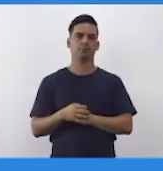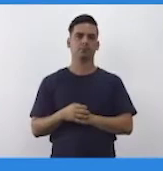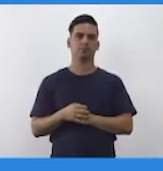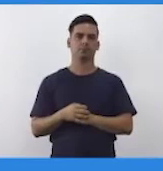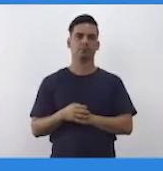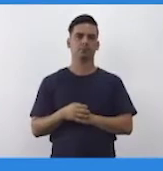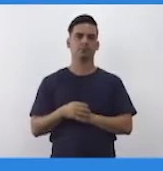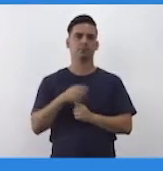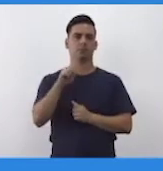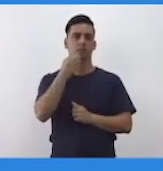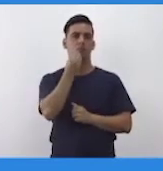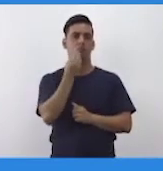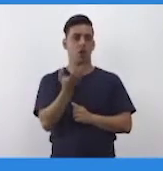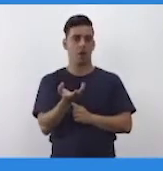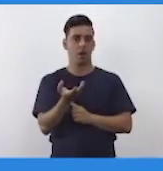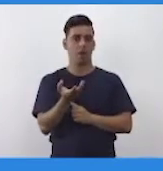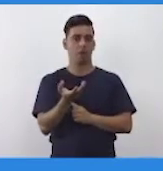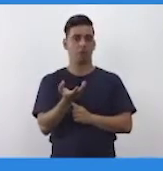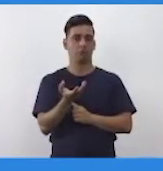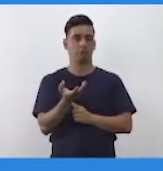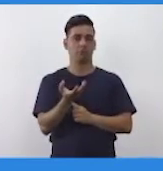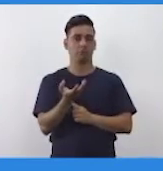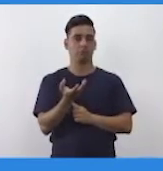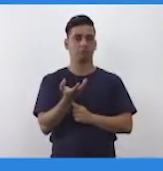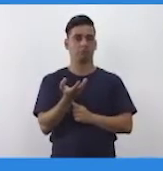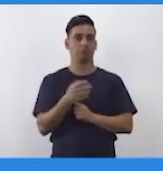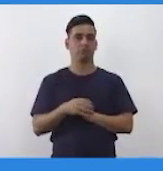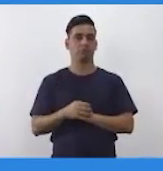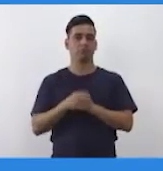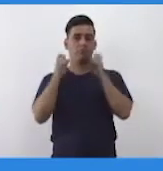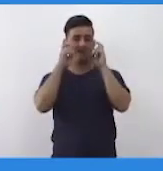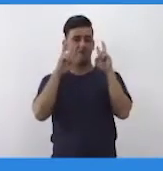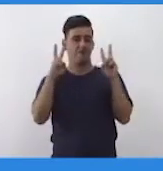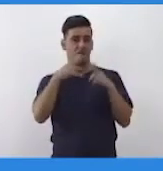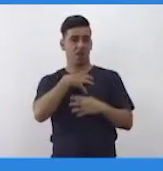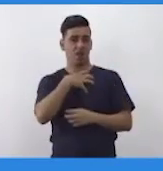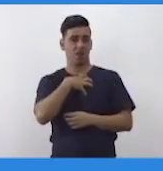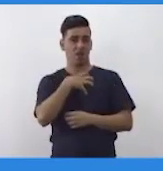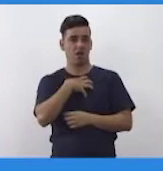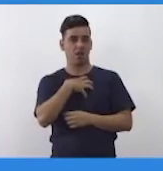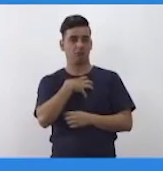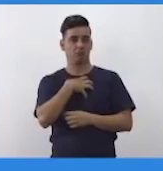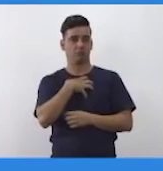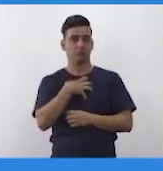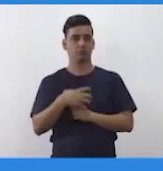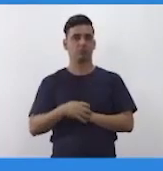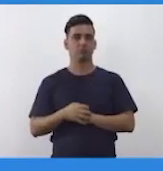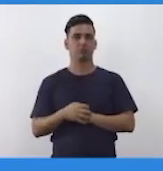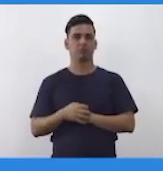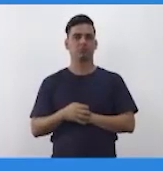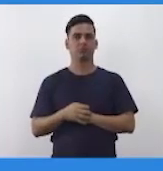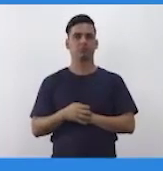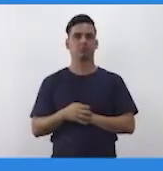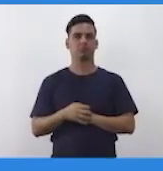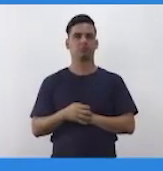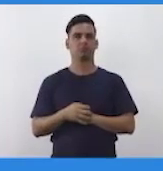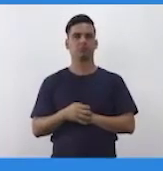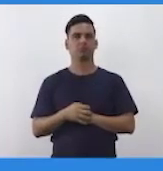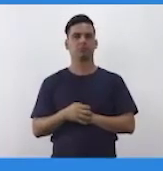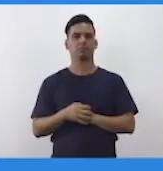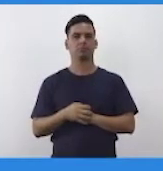Permite que los organismos que viven en condiciones aerobias obtengan un